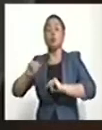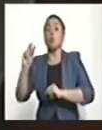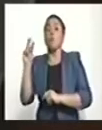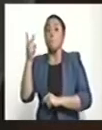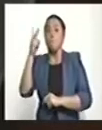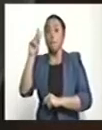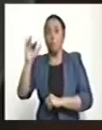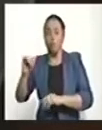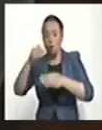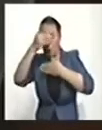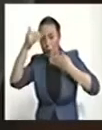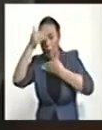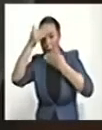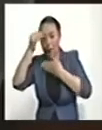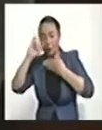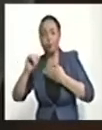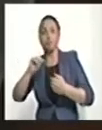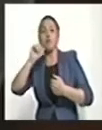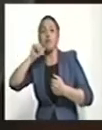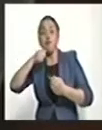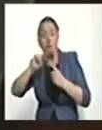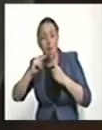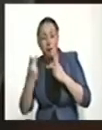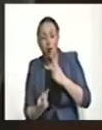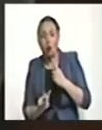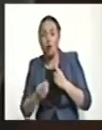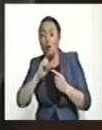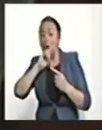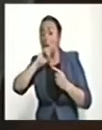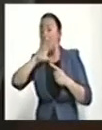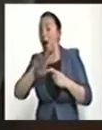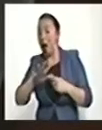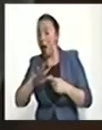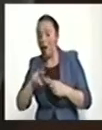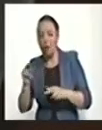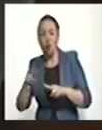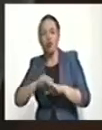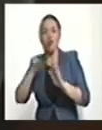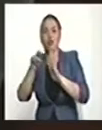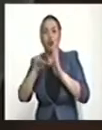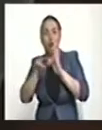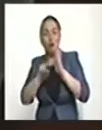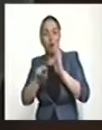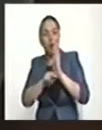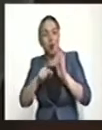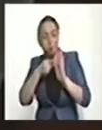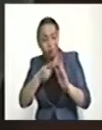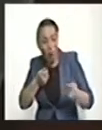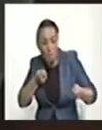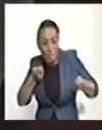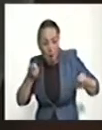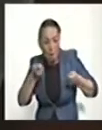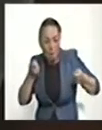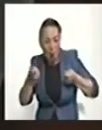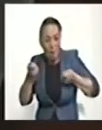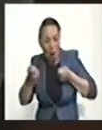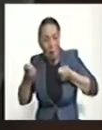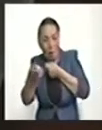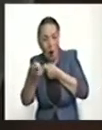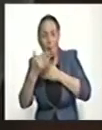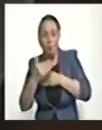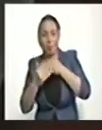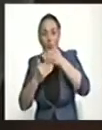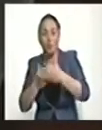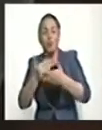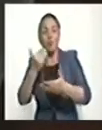las FARC, de las víctimas, se les llena la boca y resulta que en las normas que han transitado, que han tramitado por